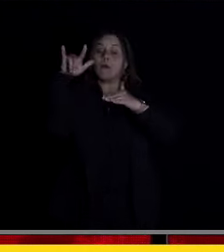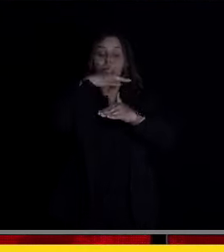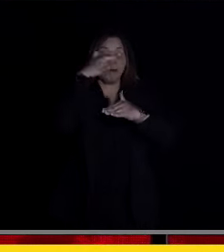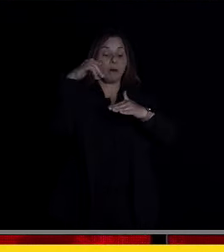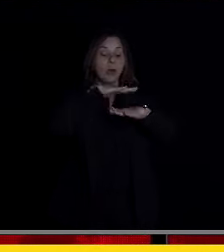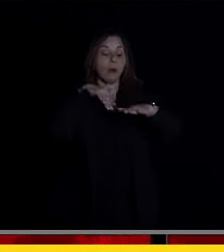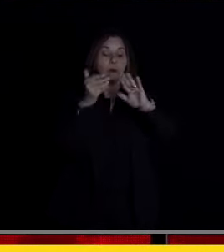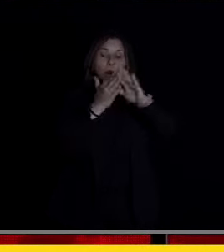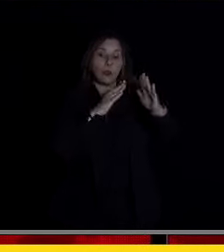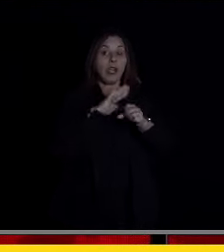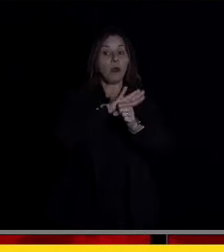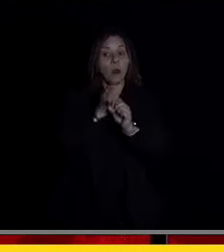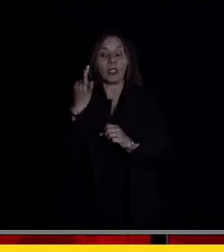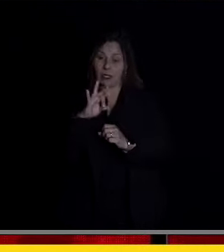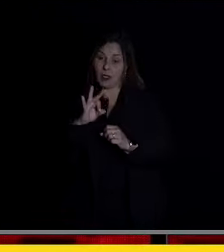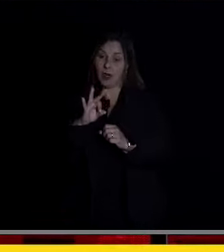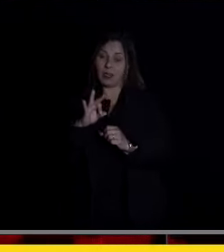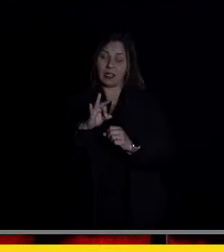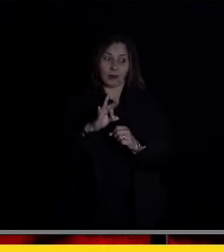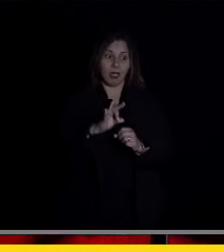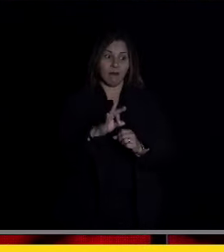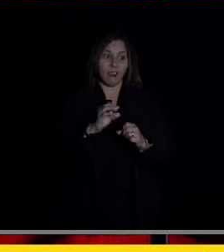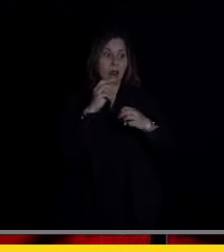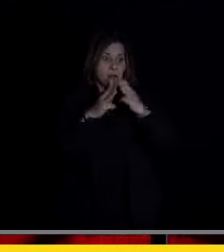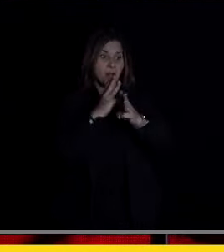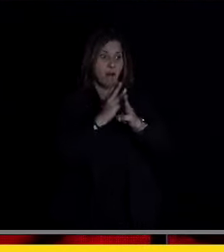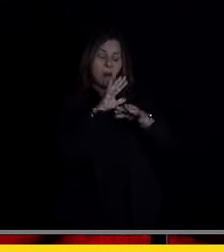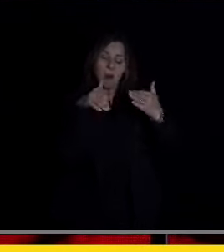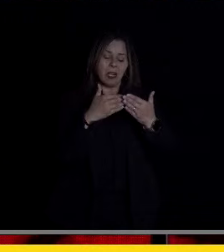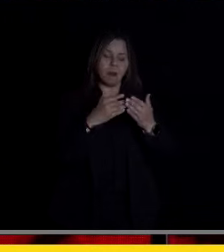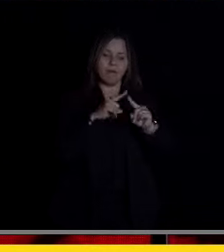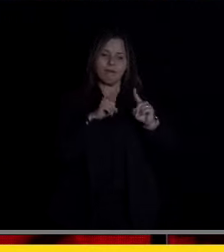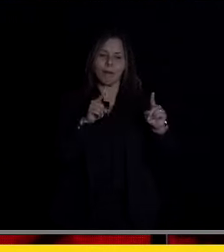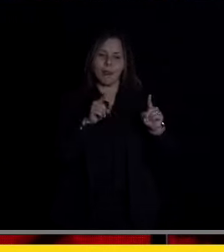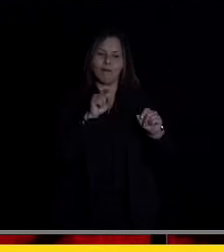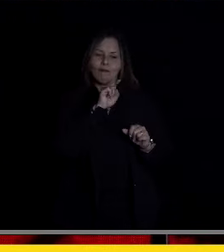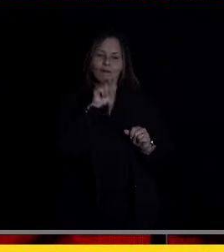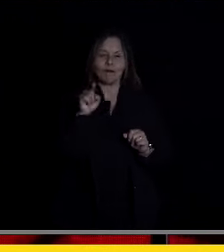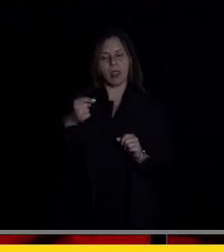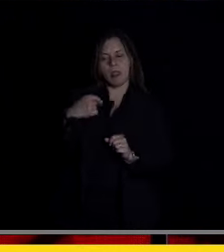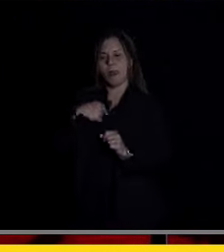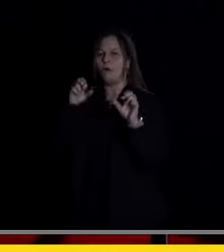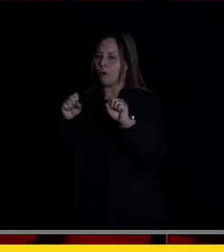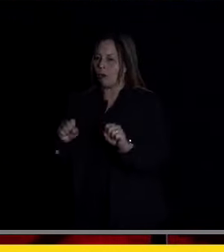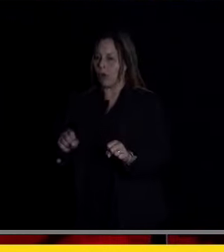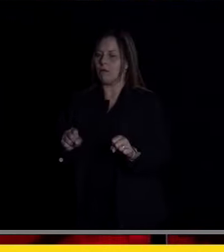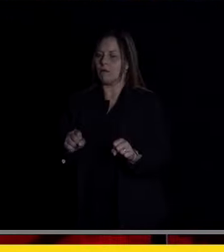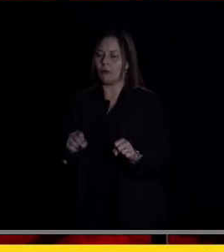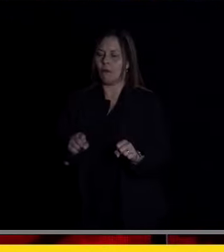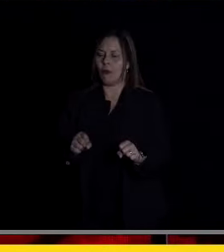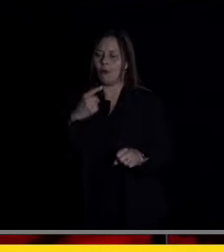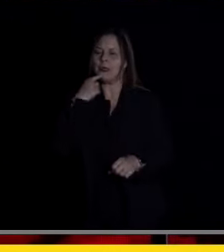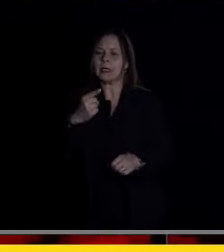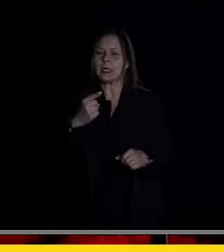sigue atacando el mundo entero, ustedes y yo juntos podemos decir que sin bajar la guardia ya estamos al otro lado y